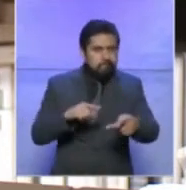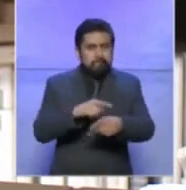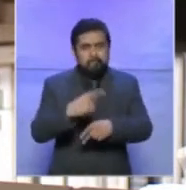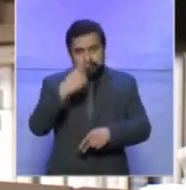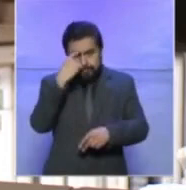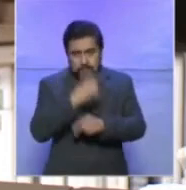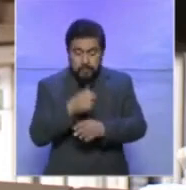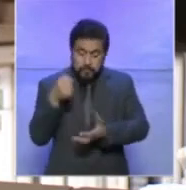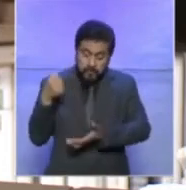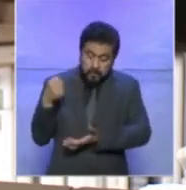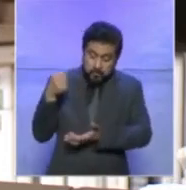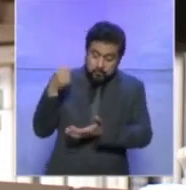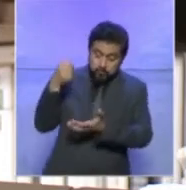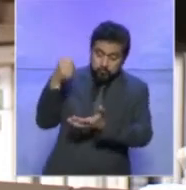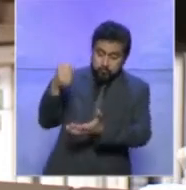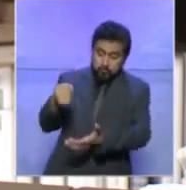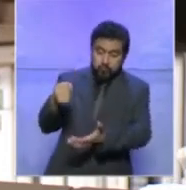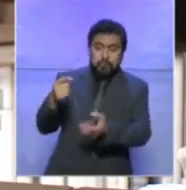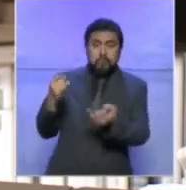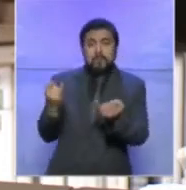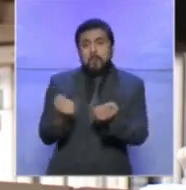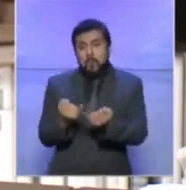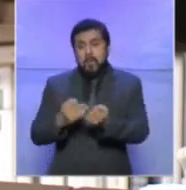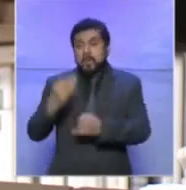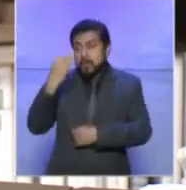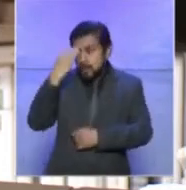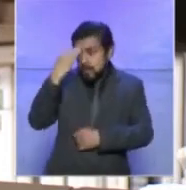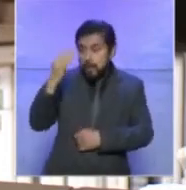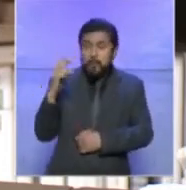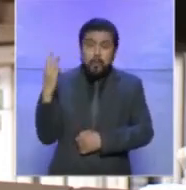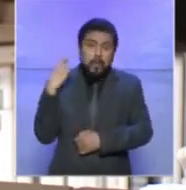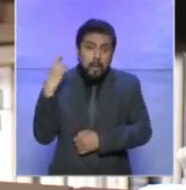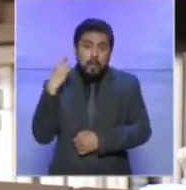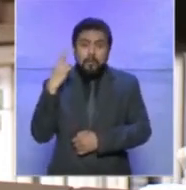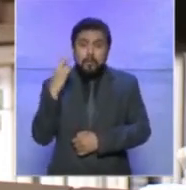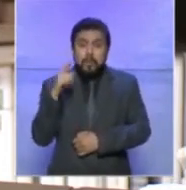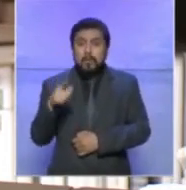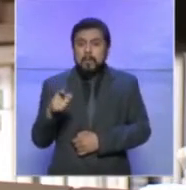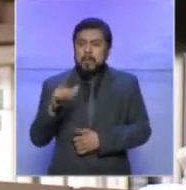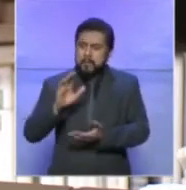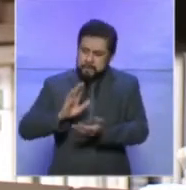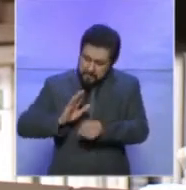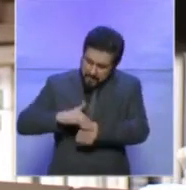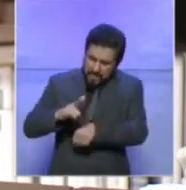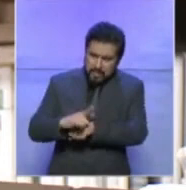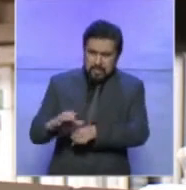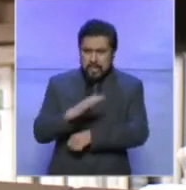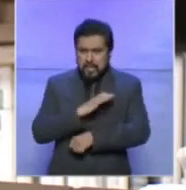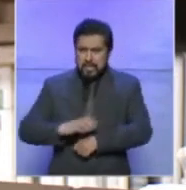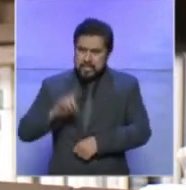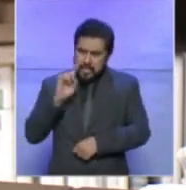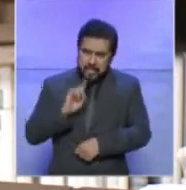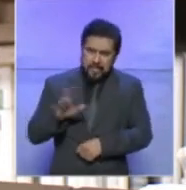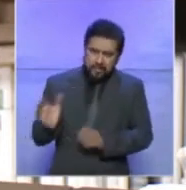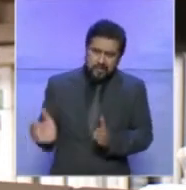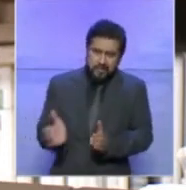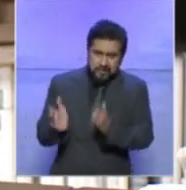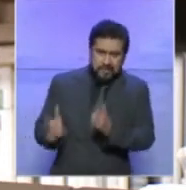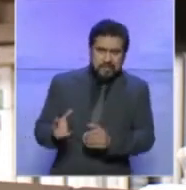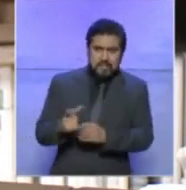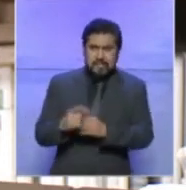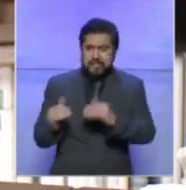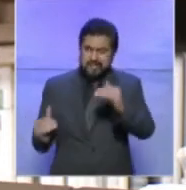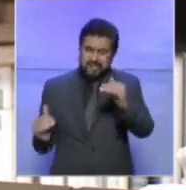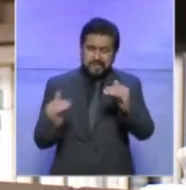a los recursos y a los tiempos del Estado en campaña para las mujeres es coherente con los principios de igualdad de género y los derechos humanos.